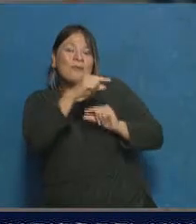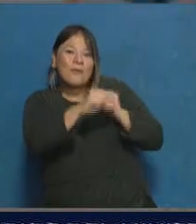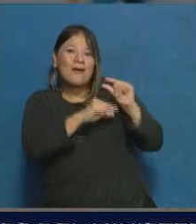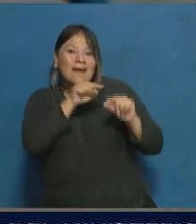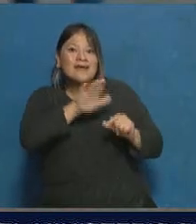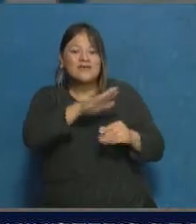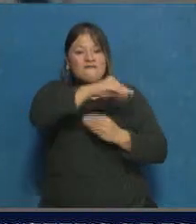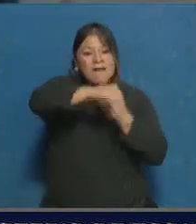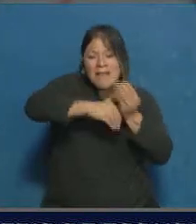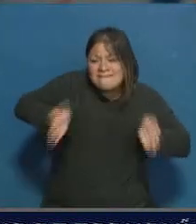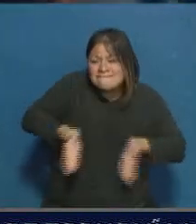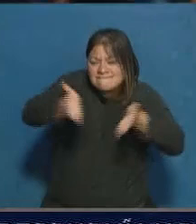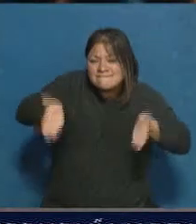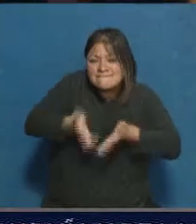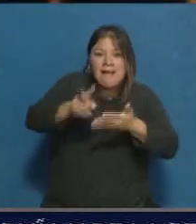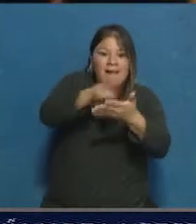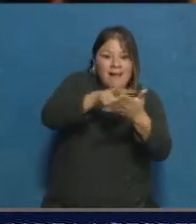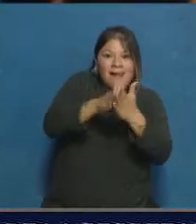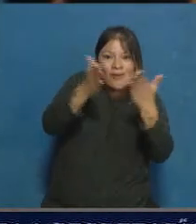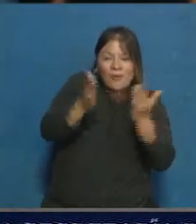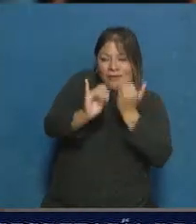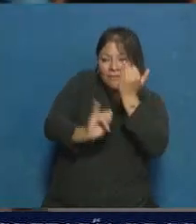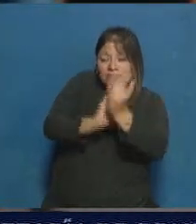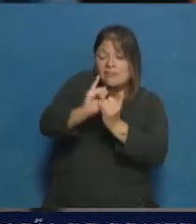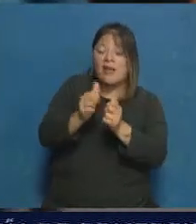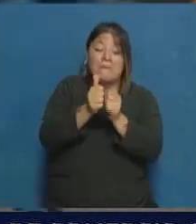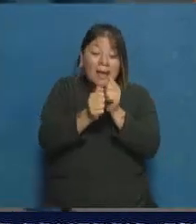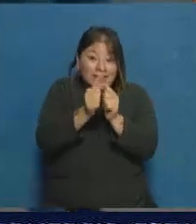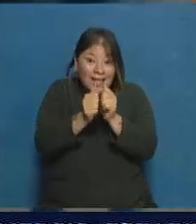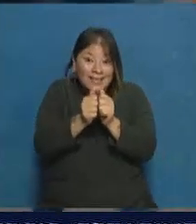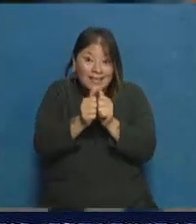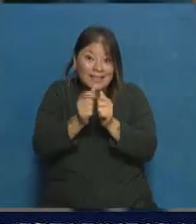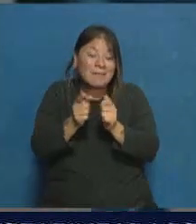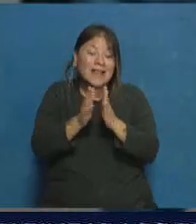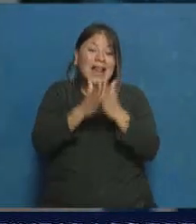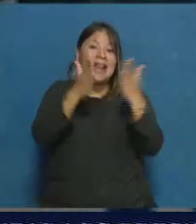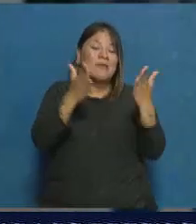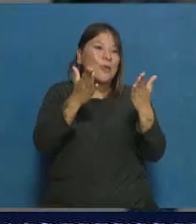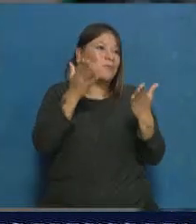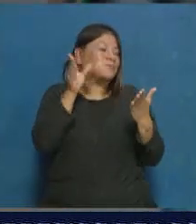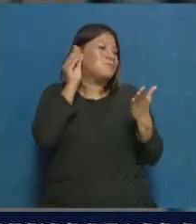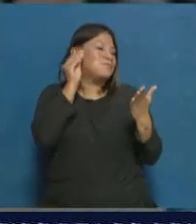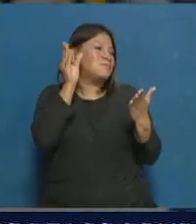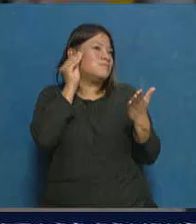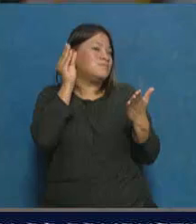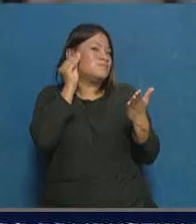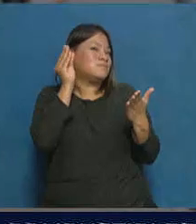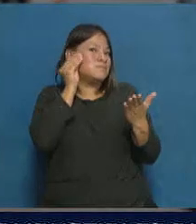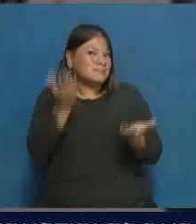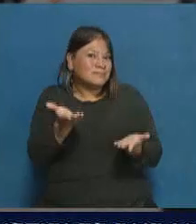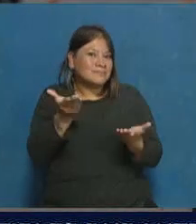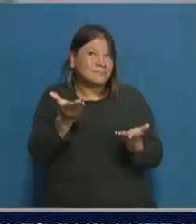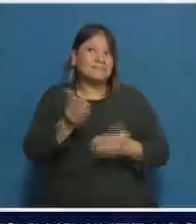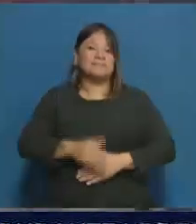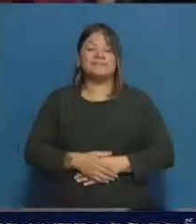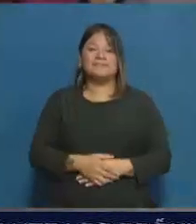una estimulación directa. Las pantallas han hecho, y hasta los audiolibros, que muchos de los chicos ni siquiera tengan contacto con la lectura hasta no llegar